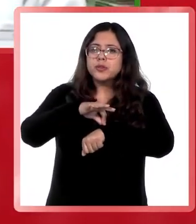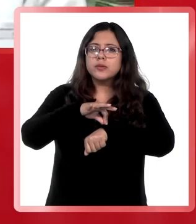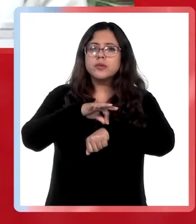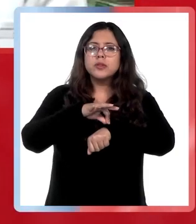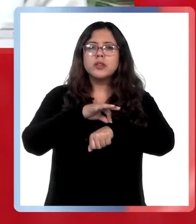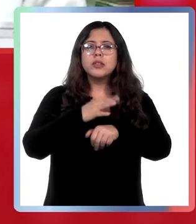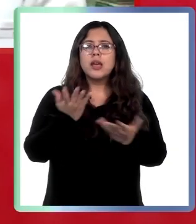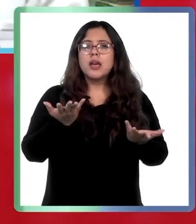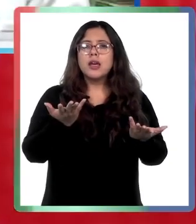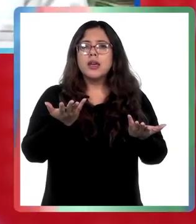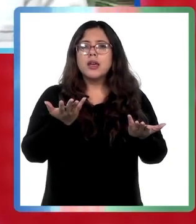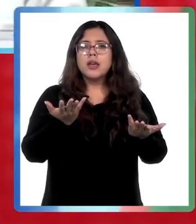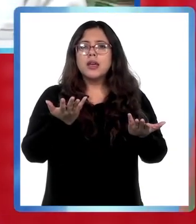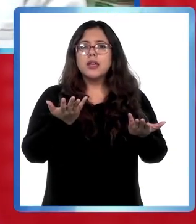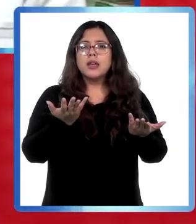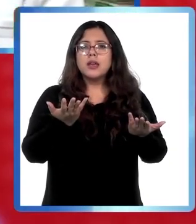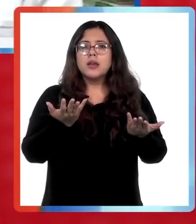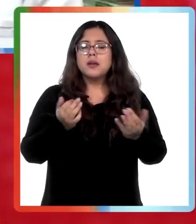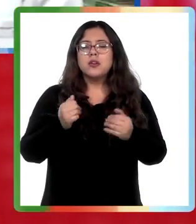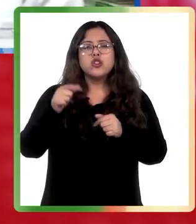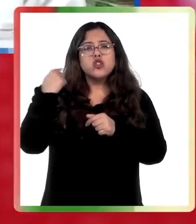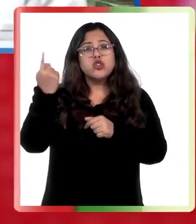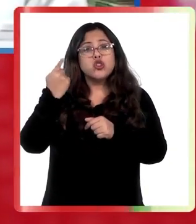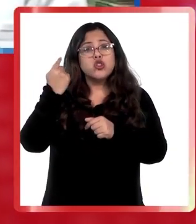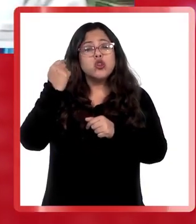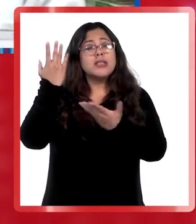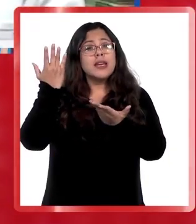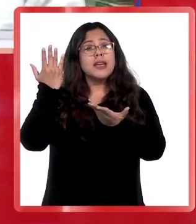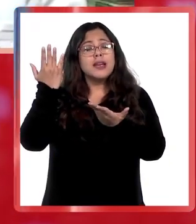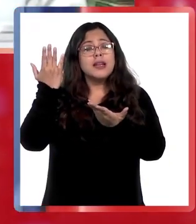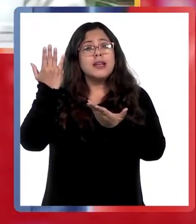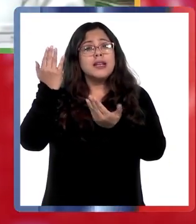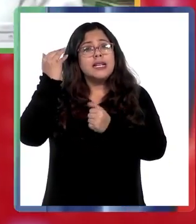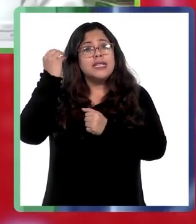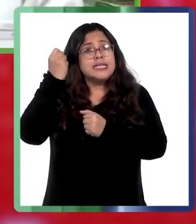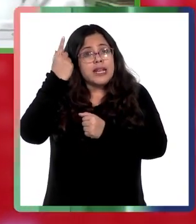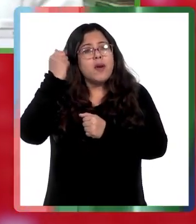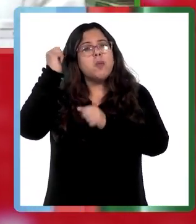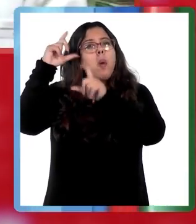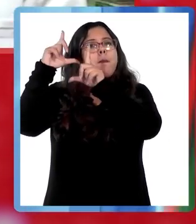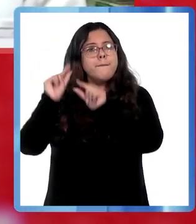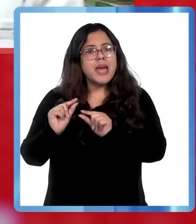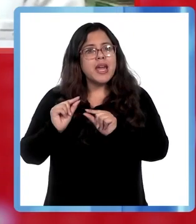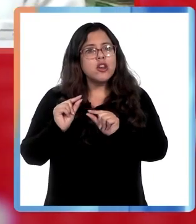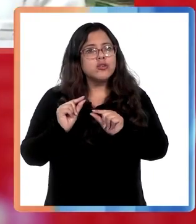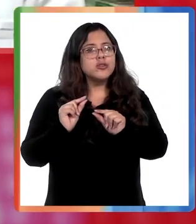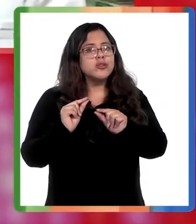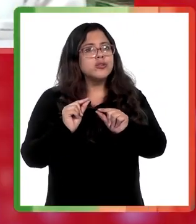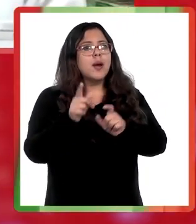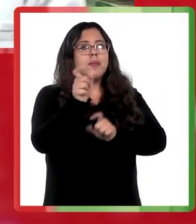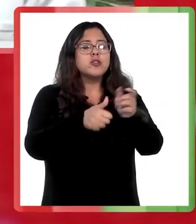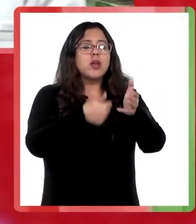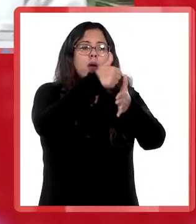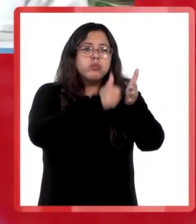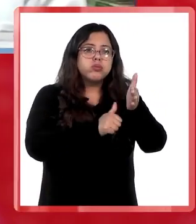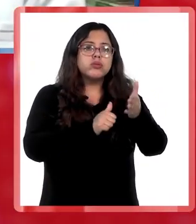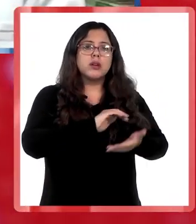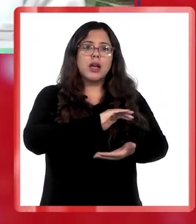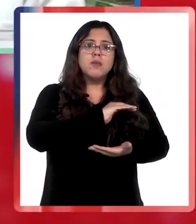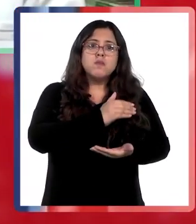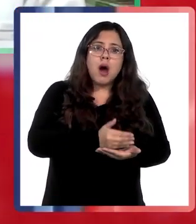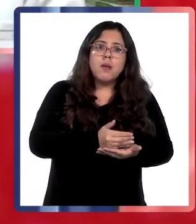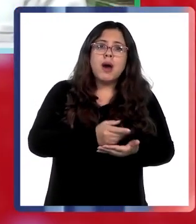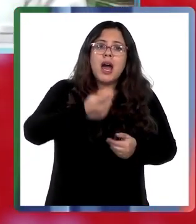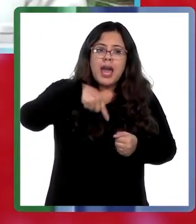más ignorantes que los cirujanos de mama. Ellos hace harto rato han descubierto que hay familias con genes